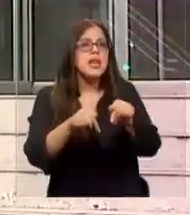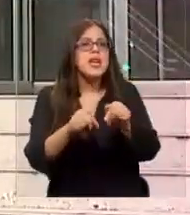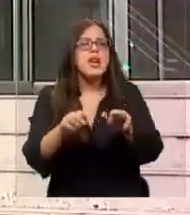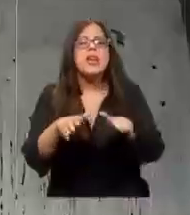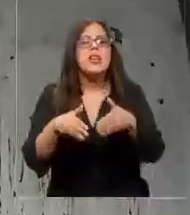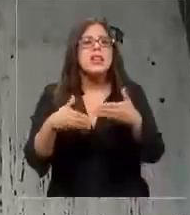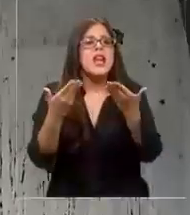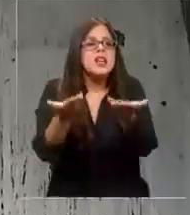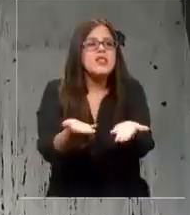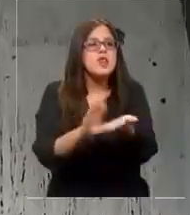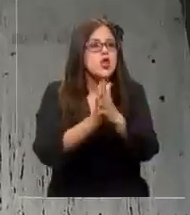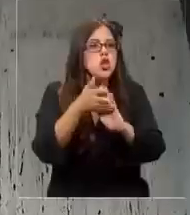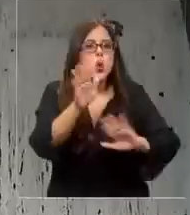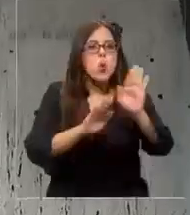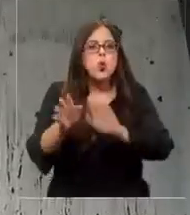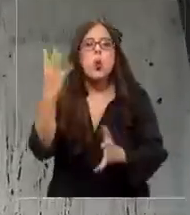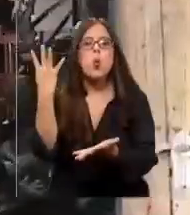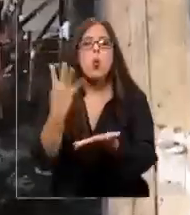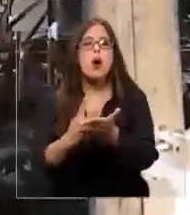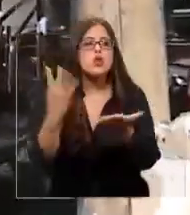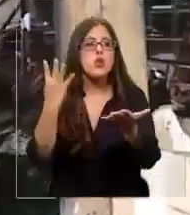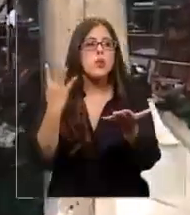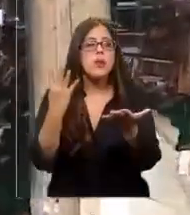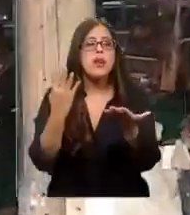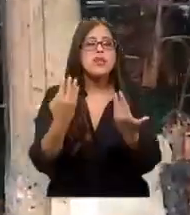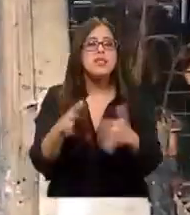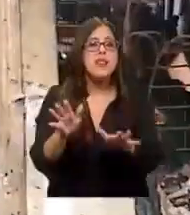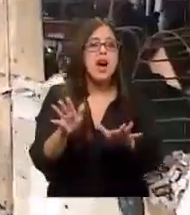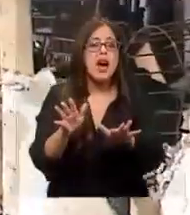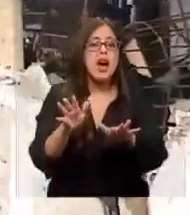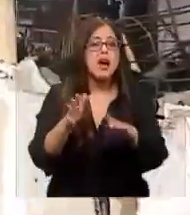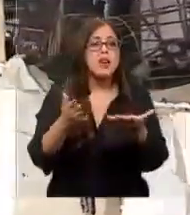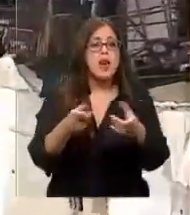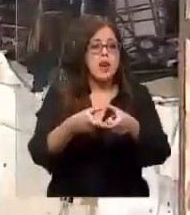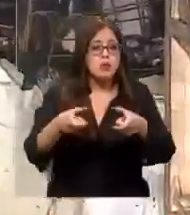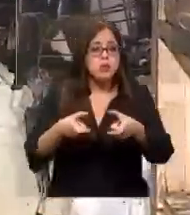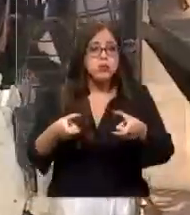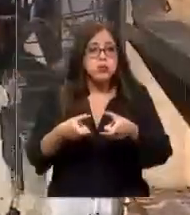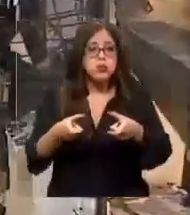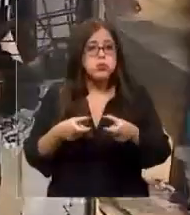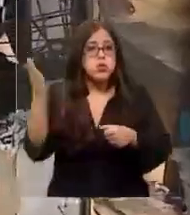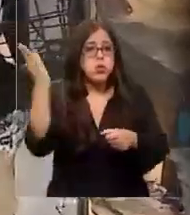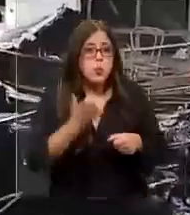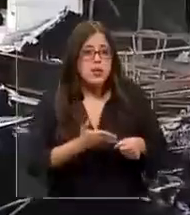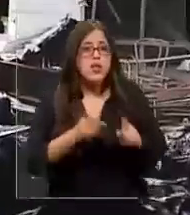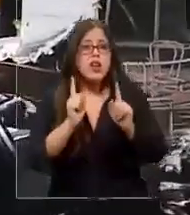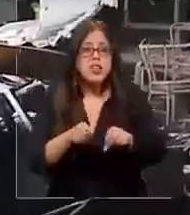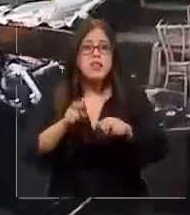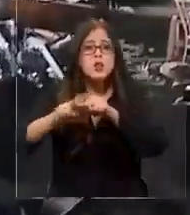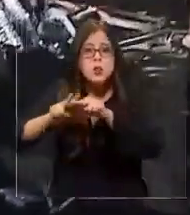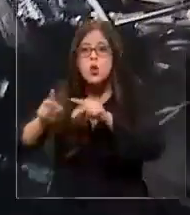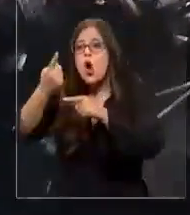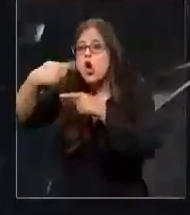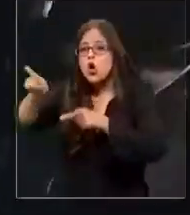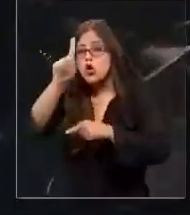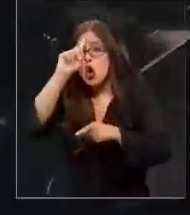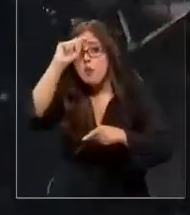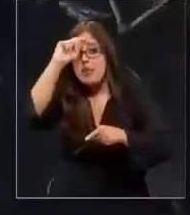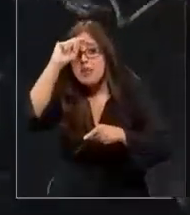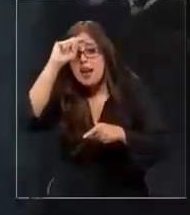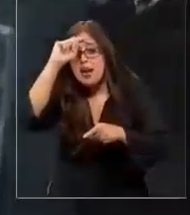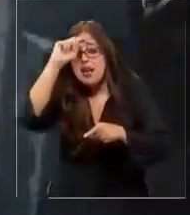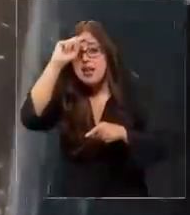los cuidados. 4.000 prestaciones diarias suspendidas y que deberán ser resueltas en otros recintos, al menos